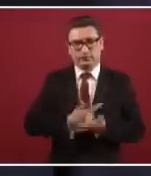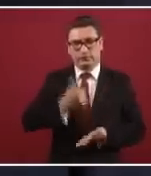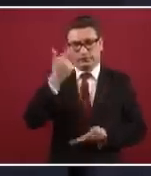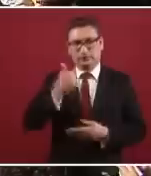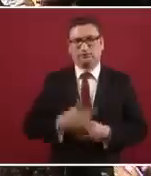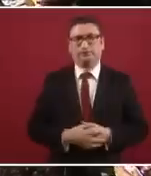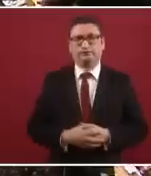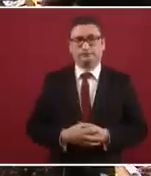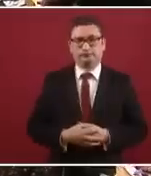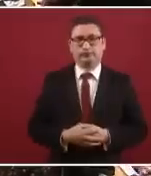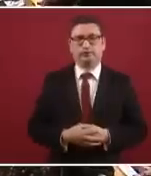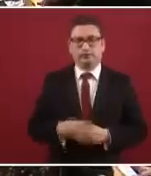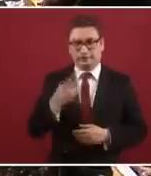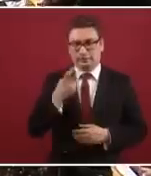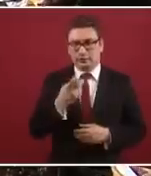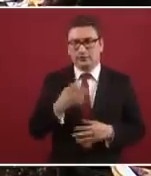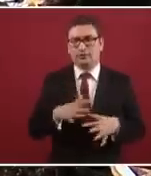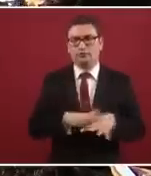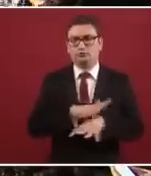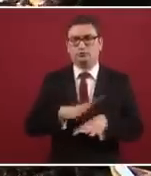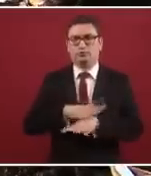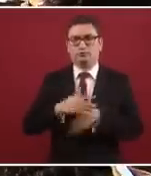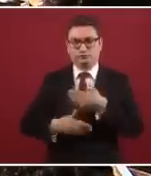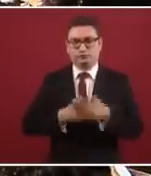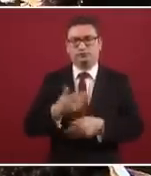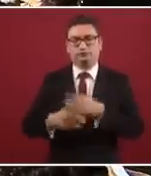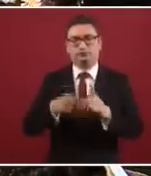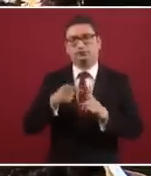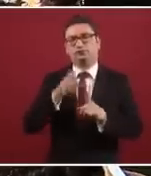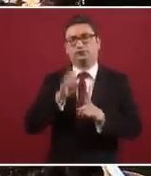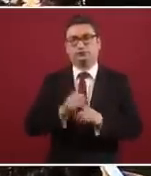son de los cambios que se han logrado.